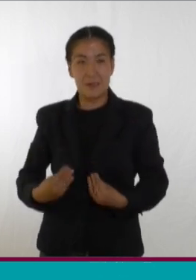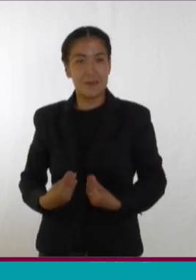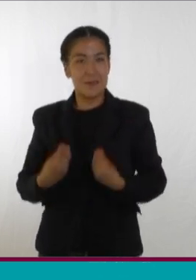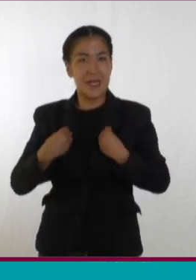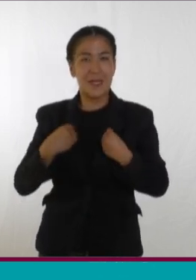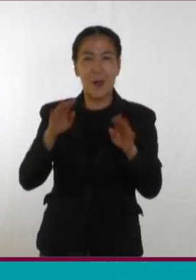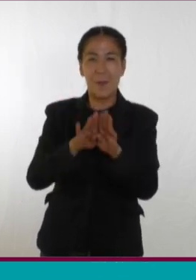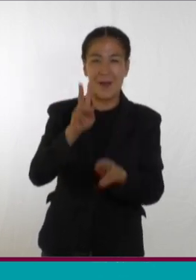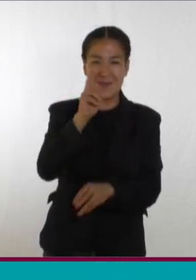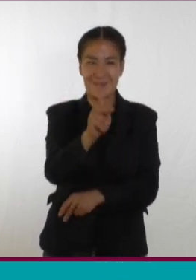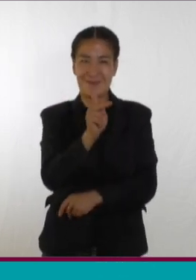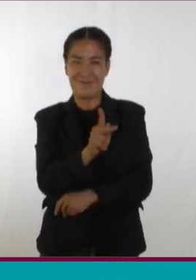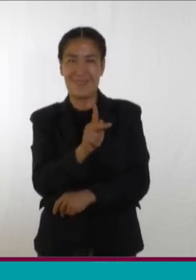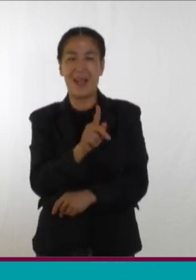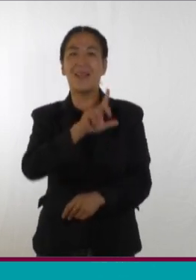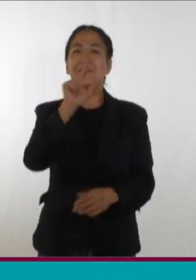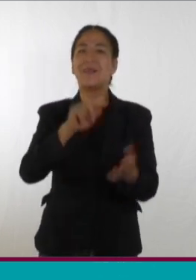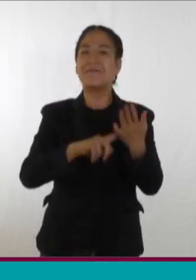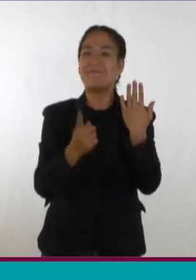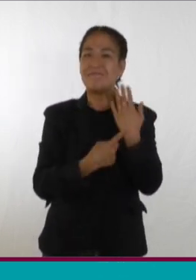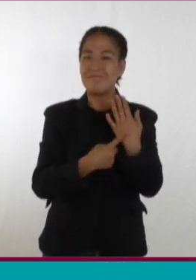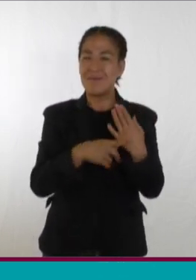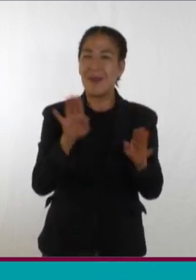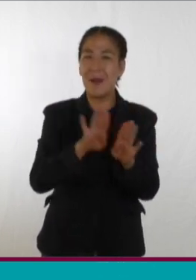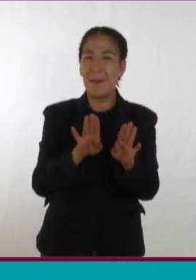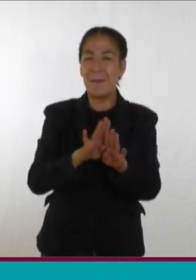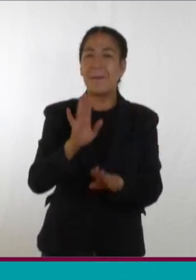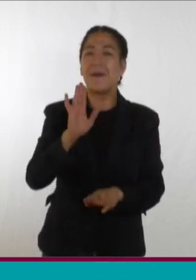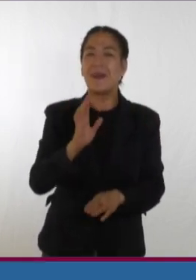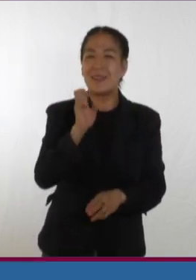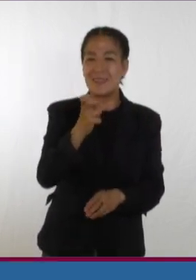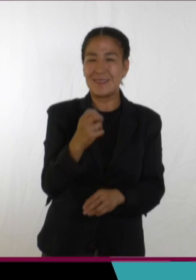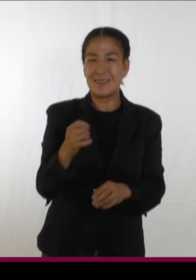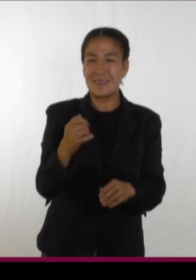las matemáticas como en la vida, las apariencias engañan.